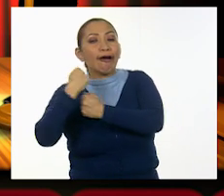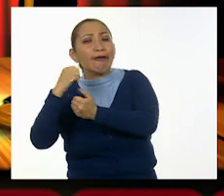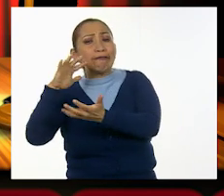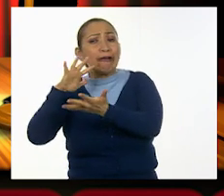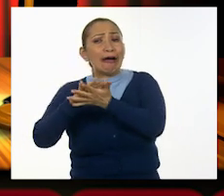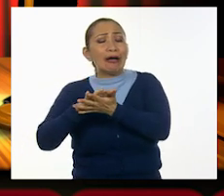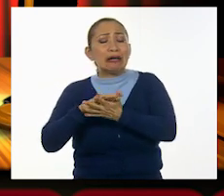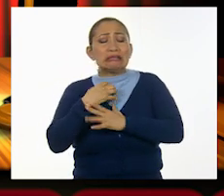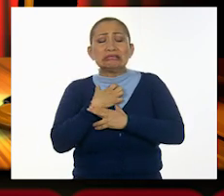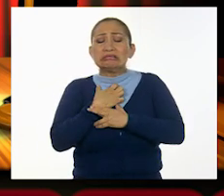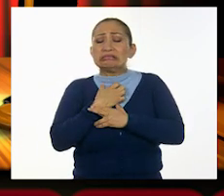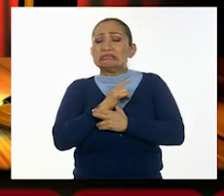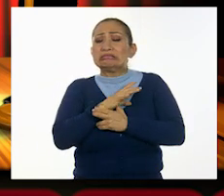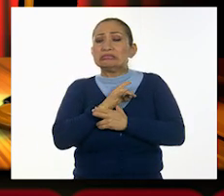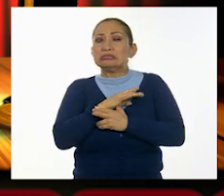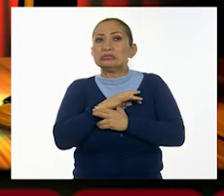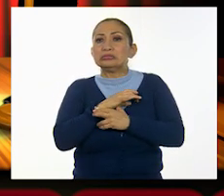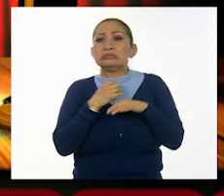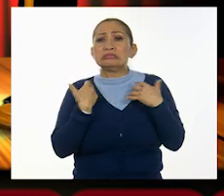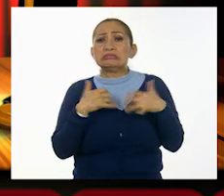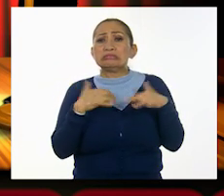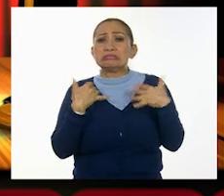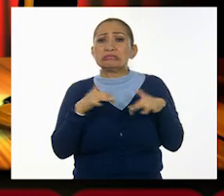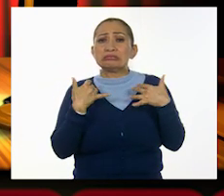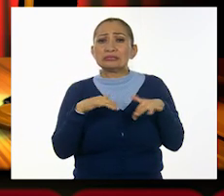preso. Ay.